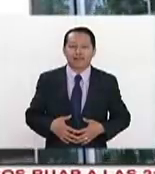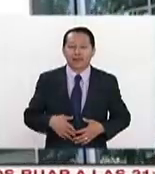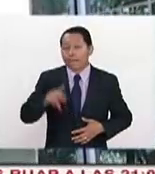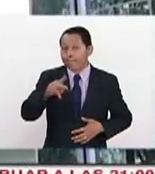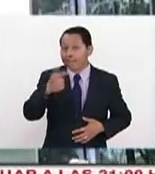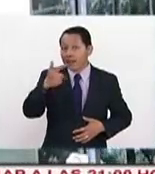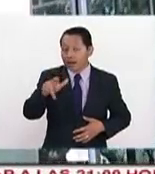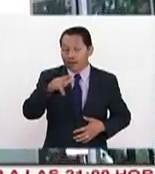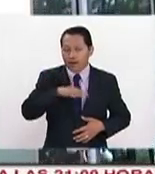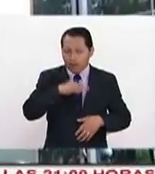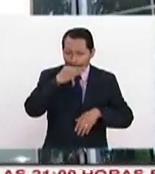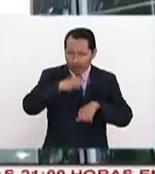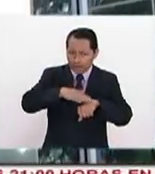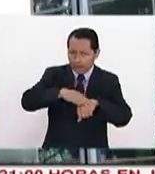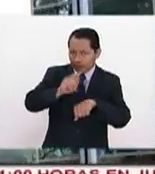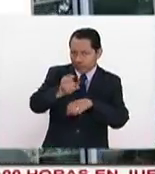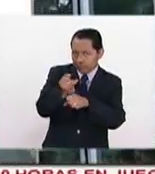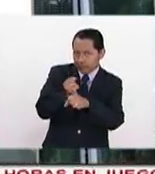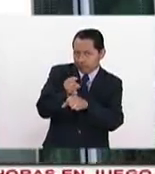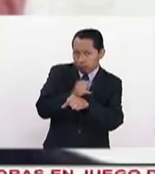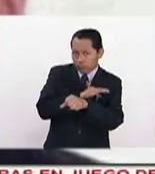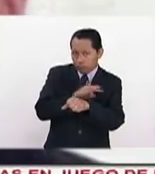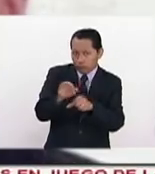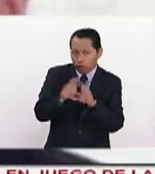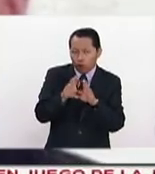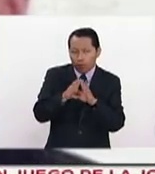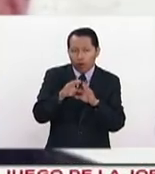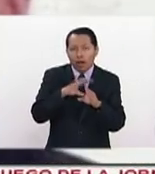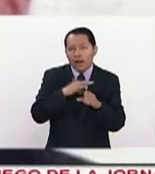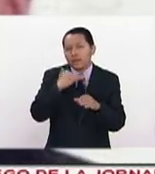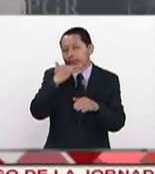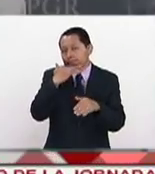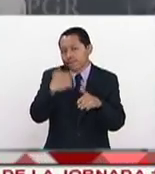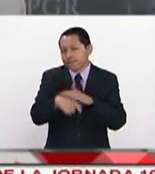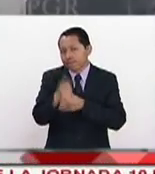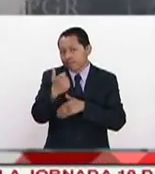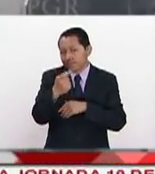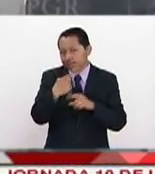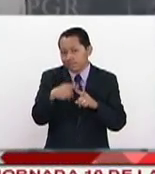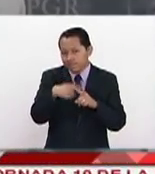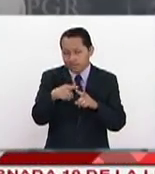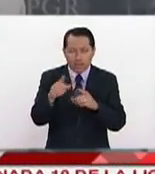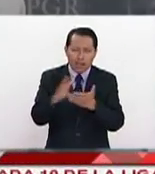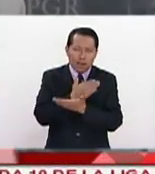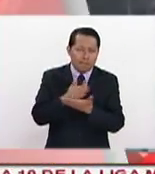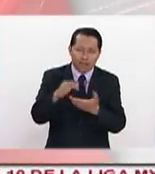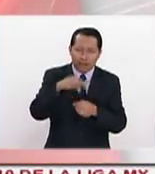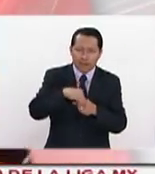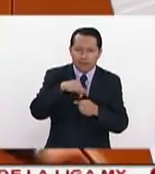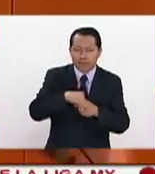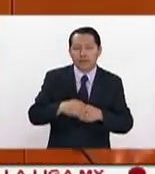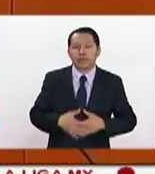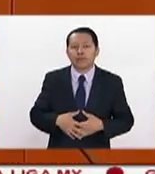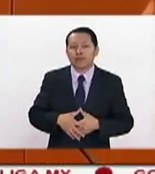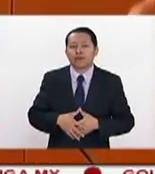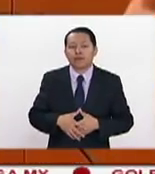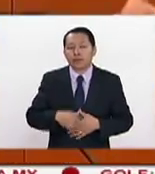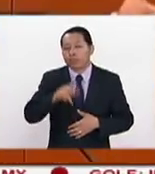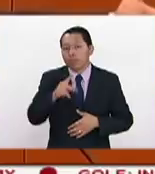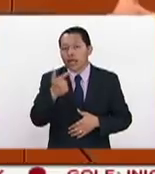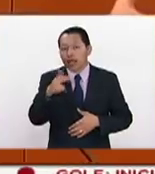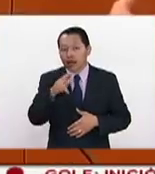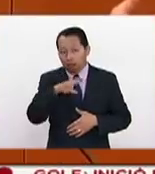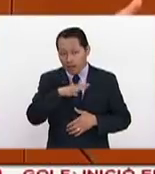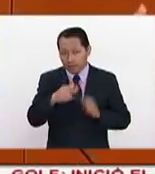La PGR reiteró que las indagatorias que realiza por lavado de dinero son ajenas al proceso electoral. La